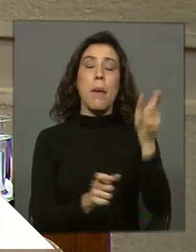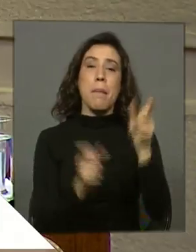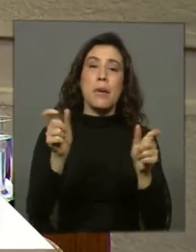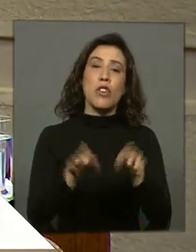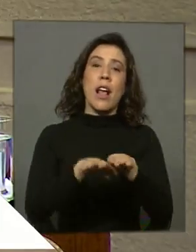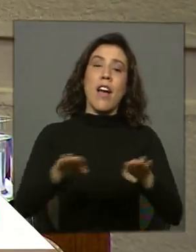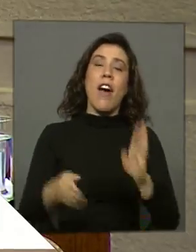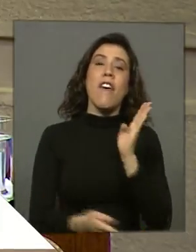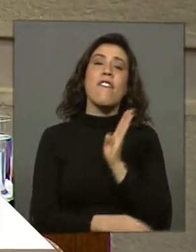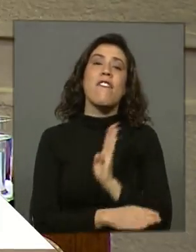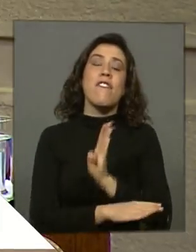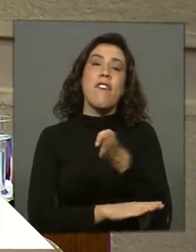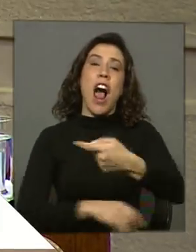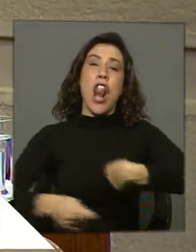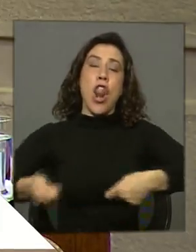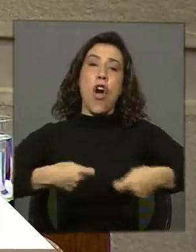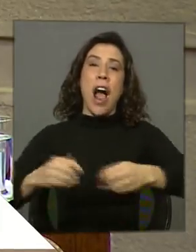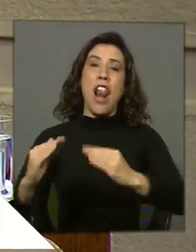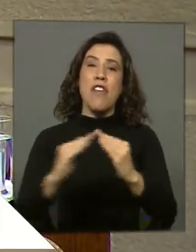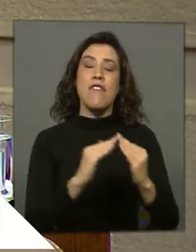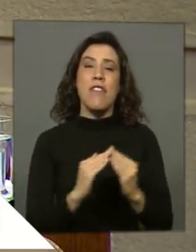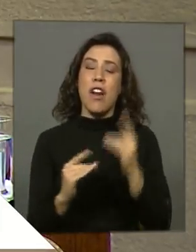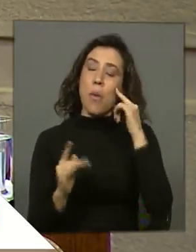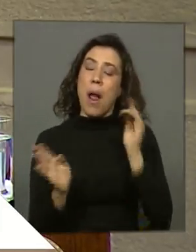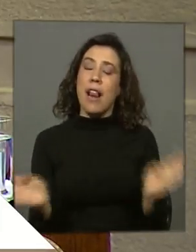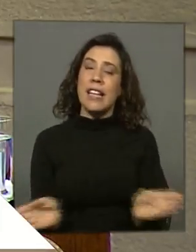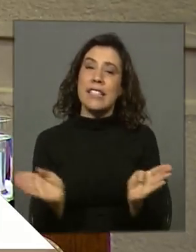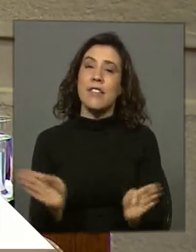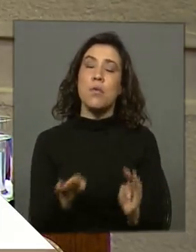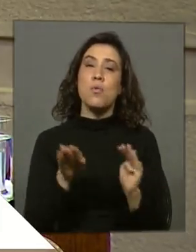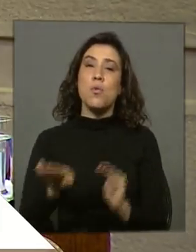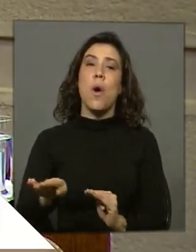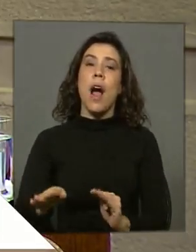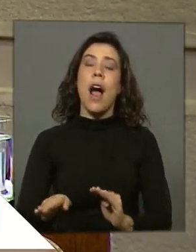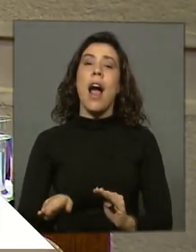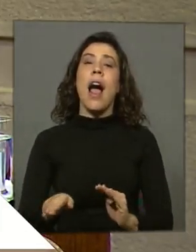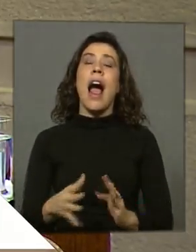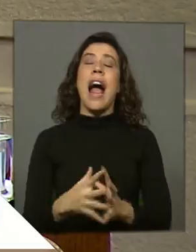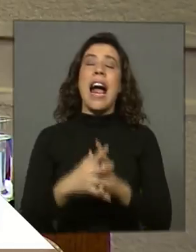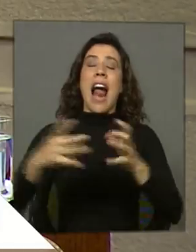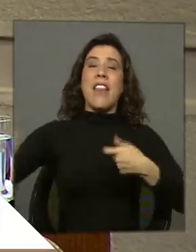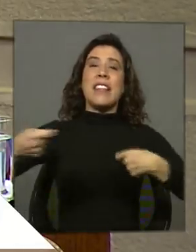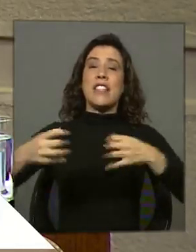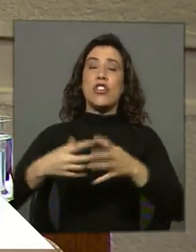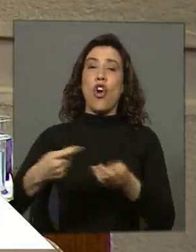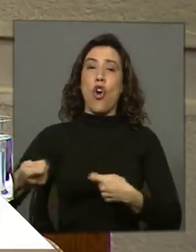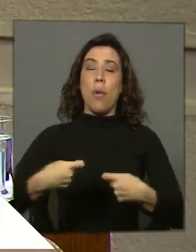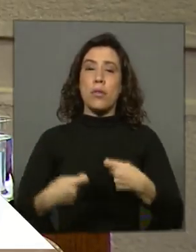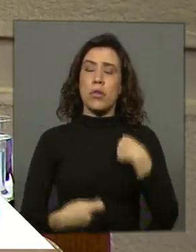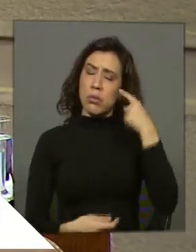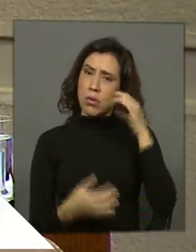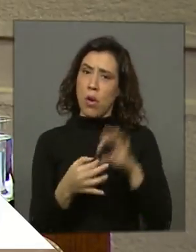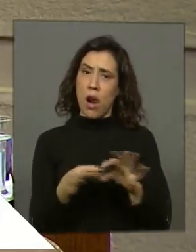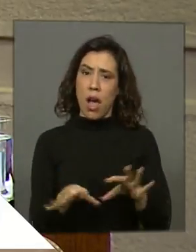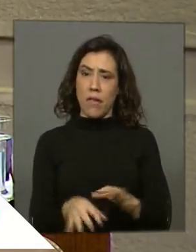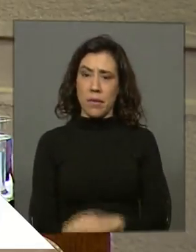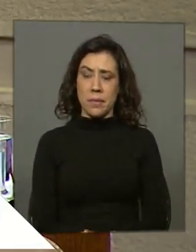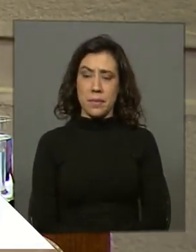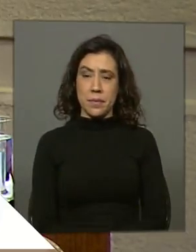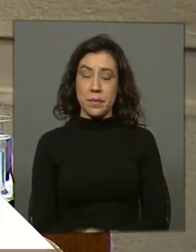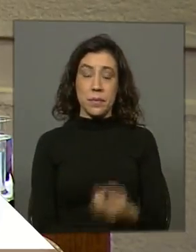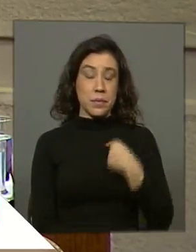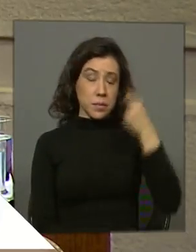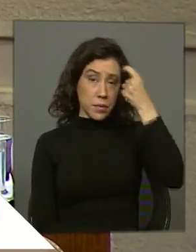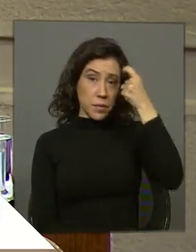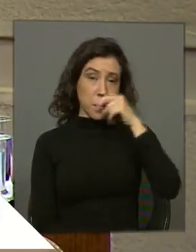que van a los locales de barrio quieren crear un incentivo que favorezca a los grandes centros comerciales eso me parece grave estimo